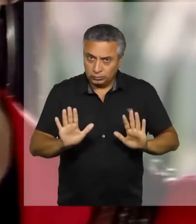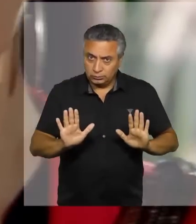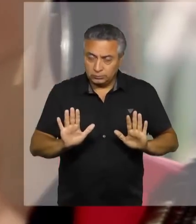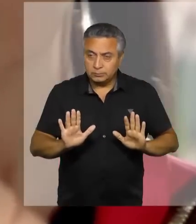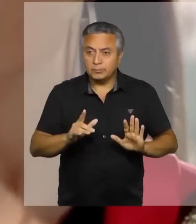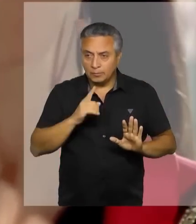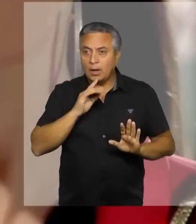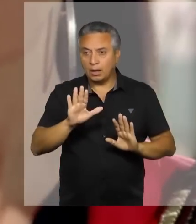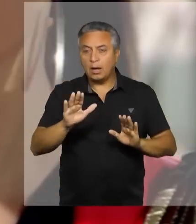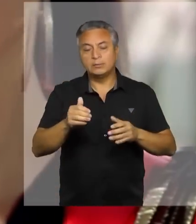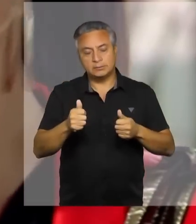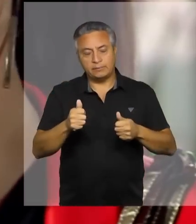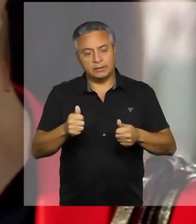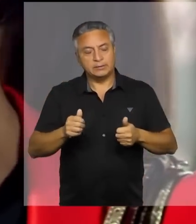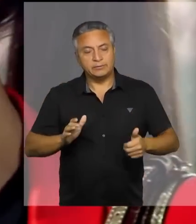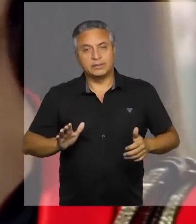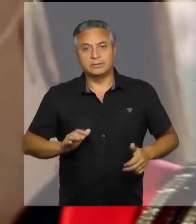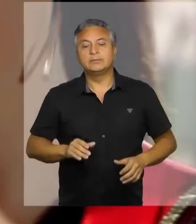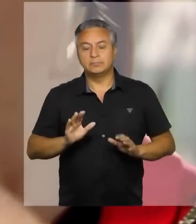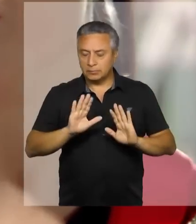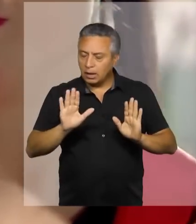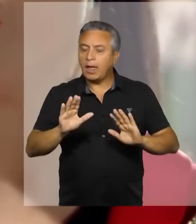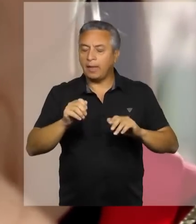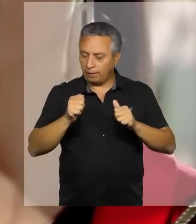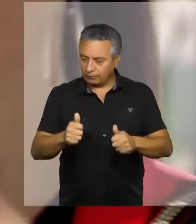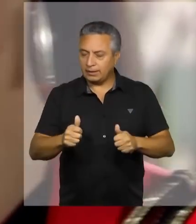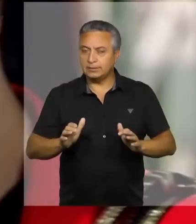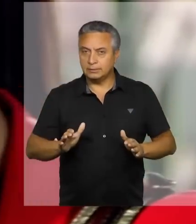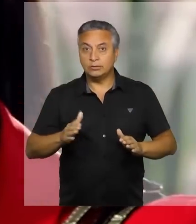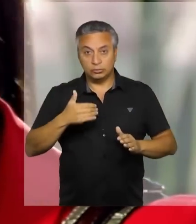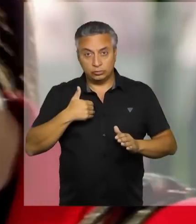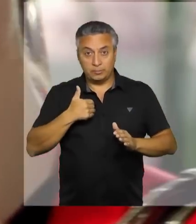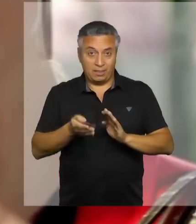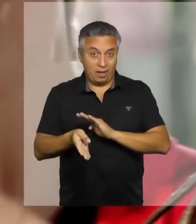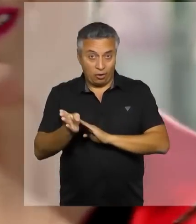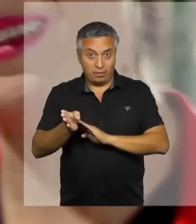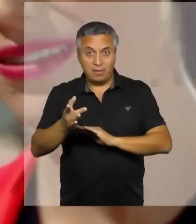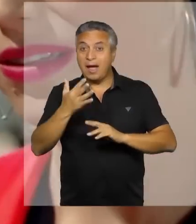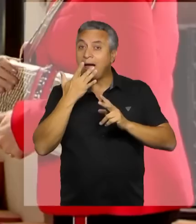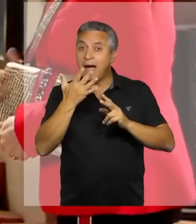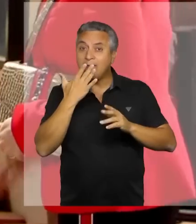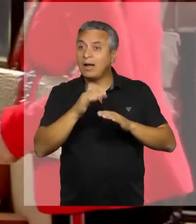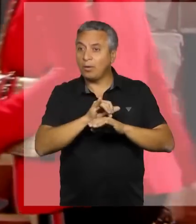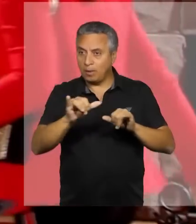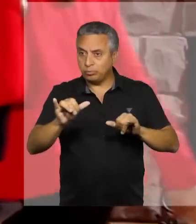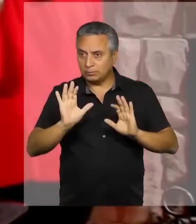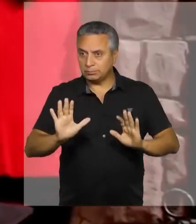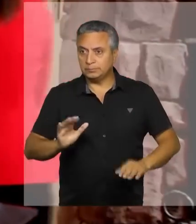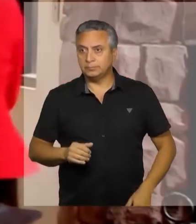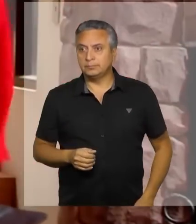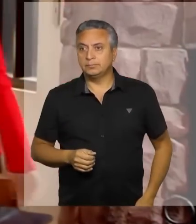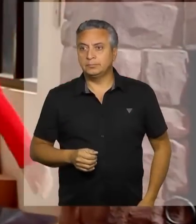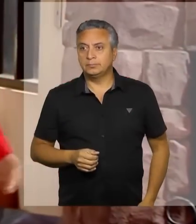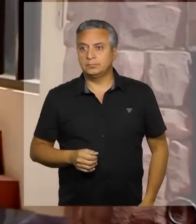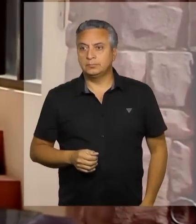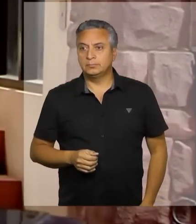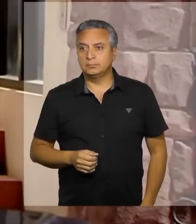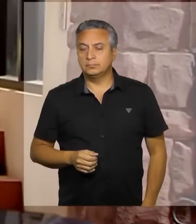Está bien. Está bien. Me tengo que ir. Hablamos después, ¿sí? Ok.